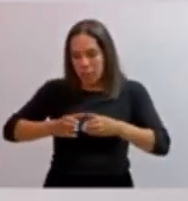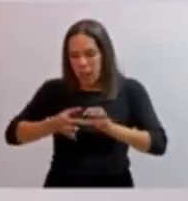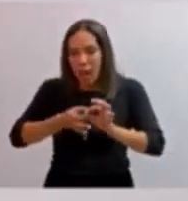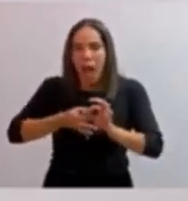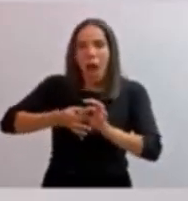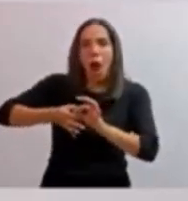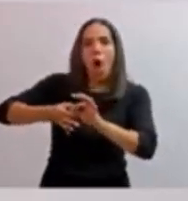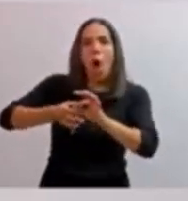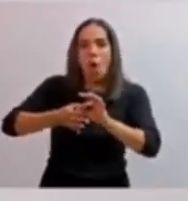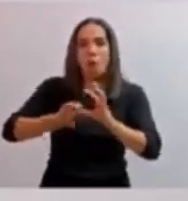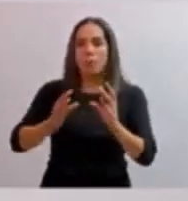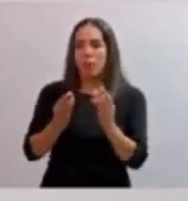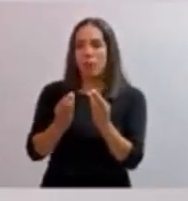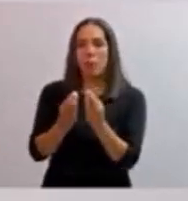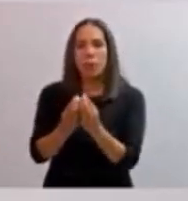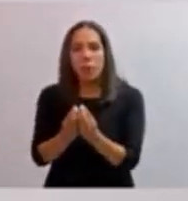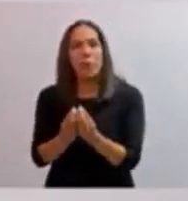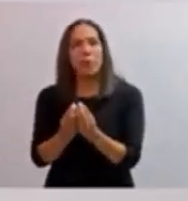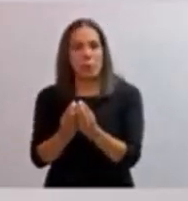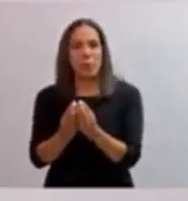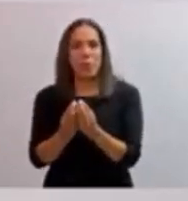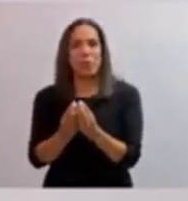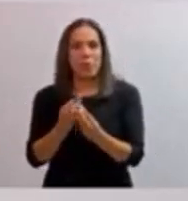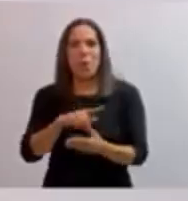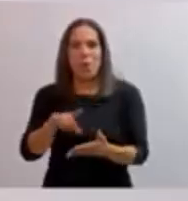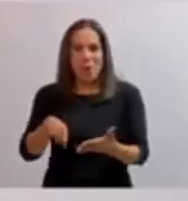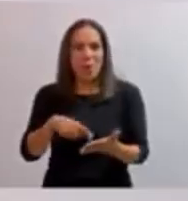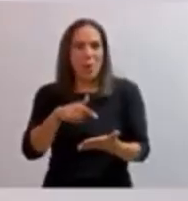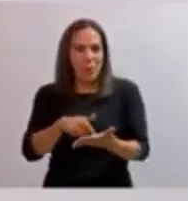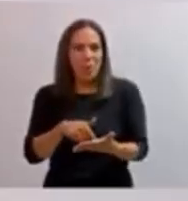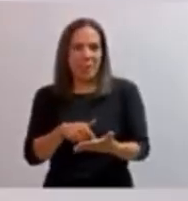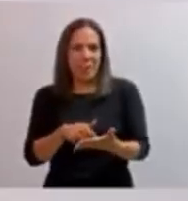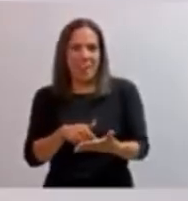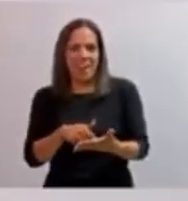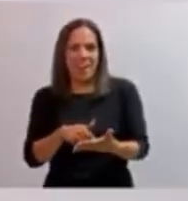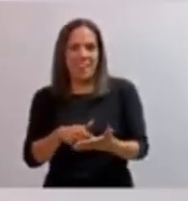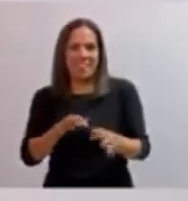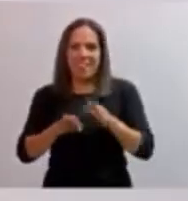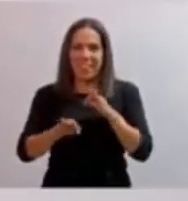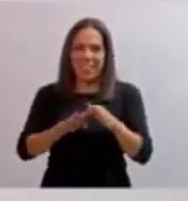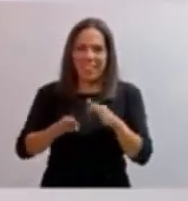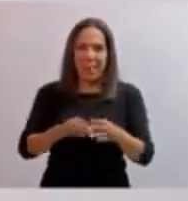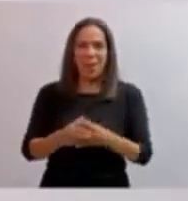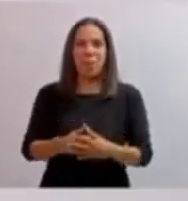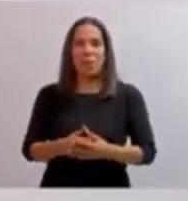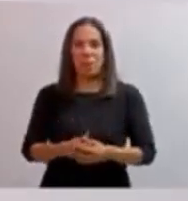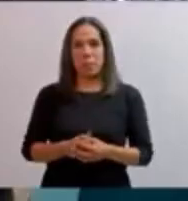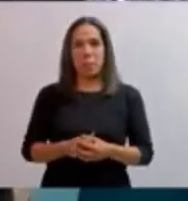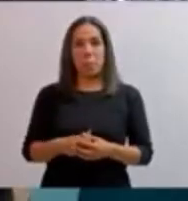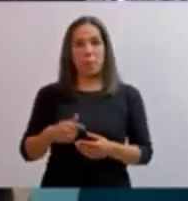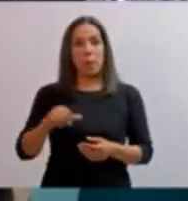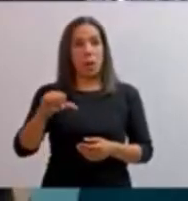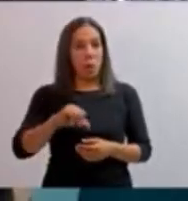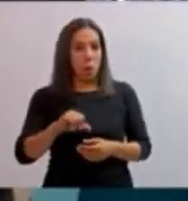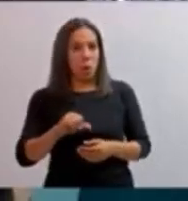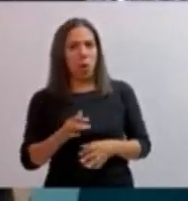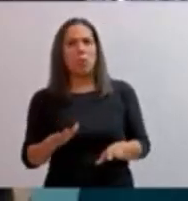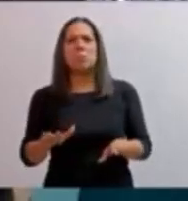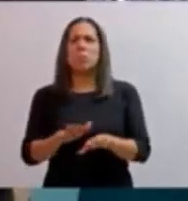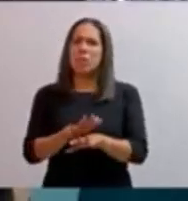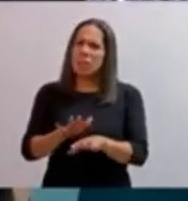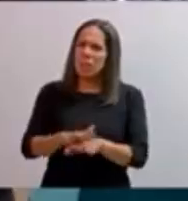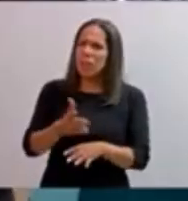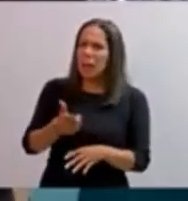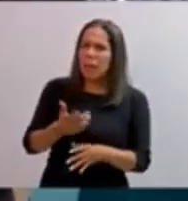sus colectivos. Actualmente se está generando estos espacios con un cambio,